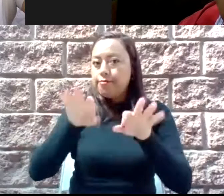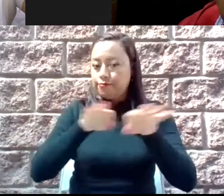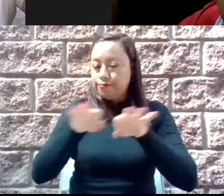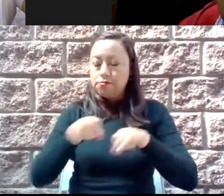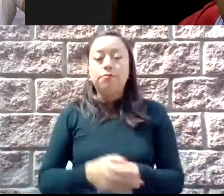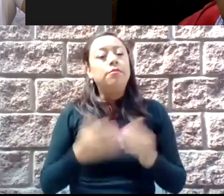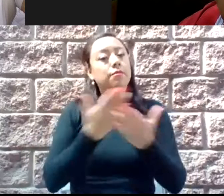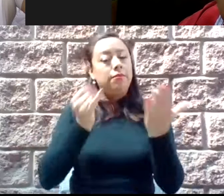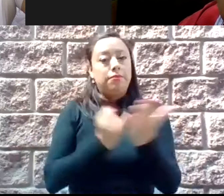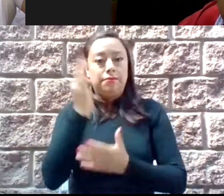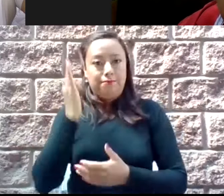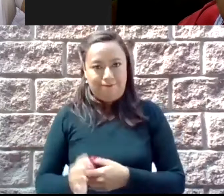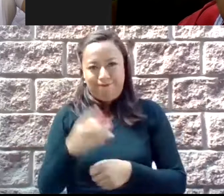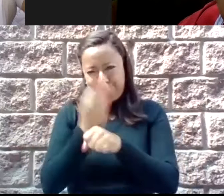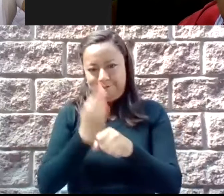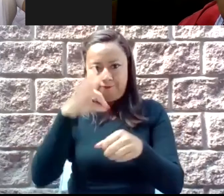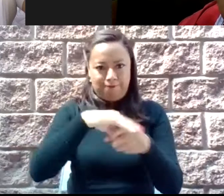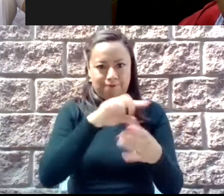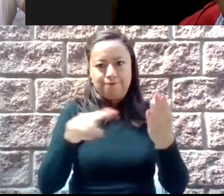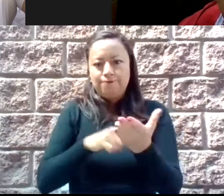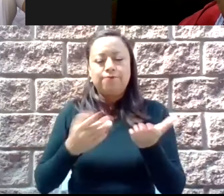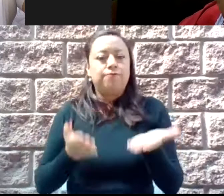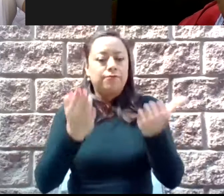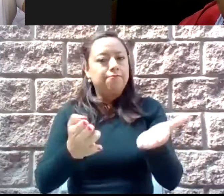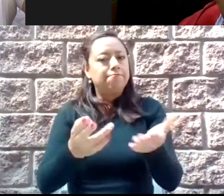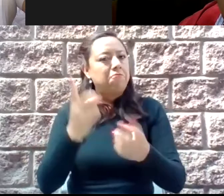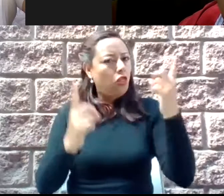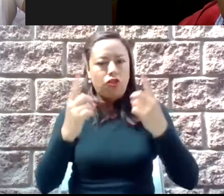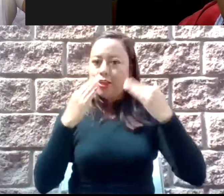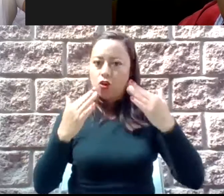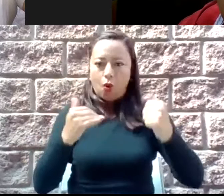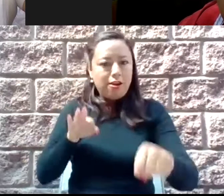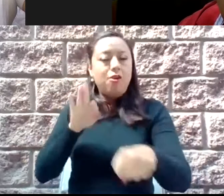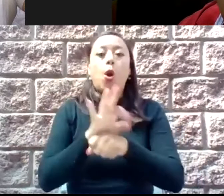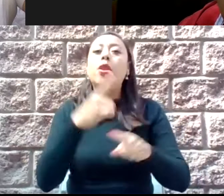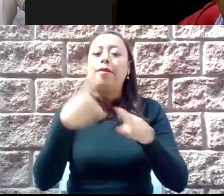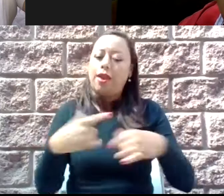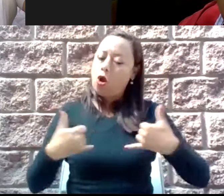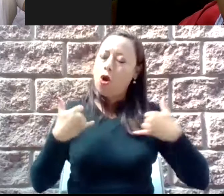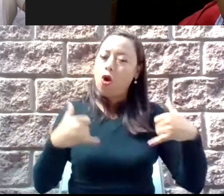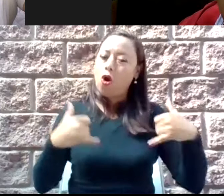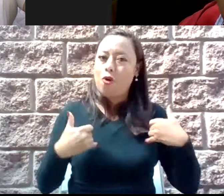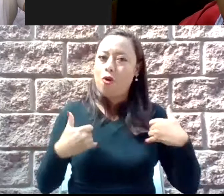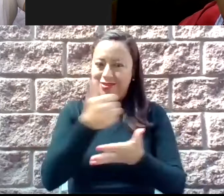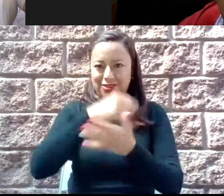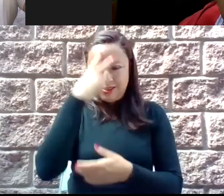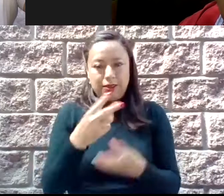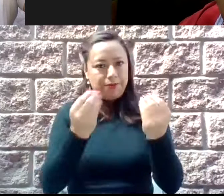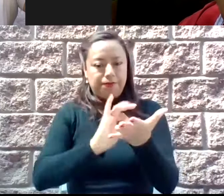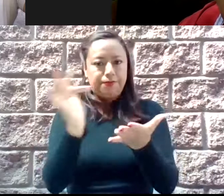dictamen que ahora sometemos a consideración será sin duda en favor de las juventudes de la ciudad. Muchas gracias.